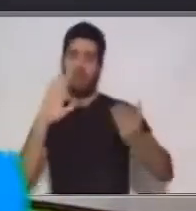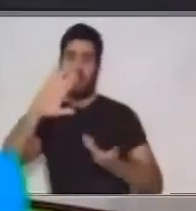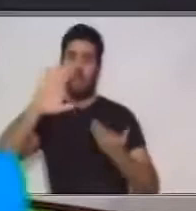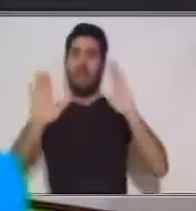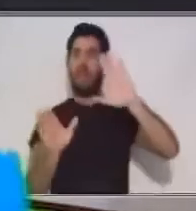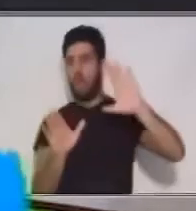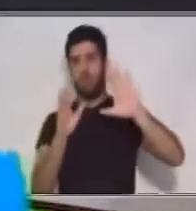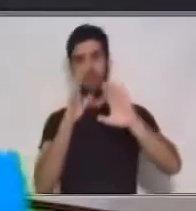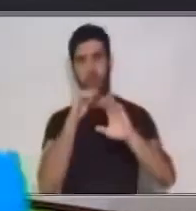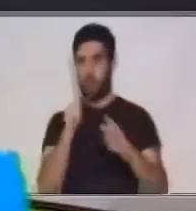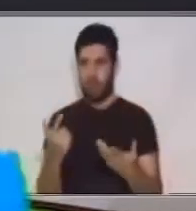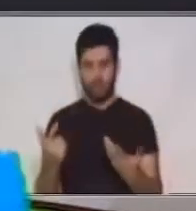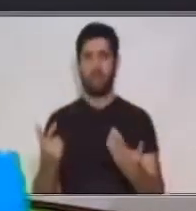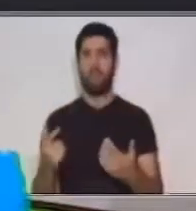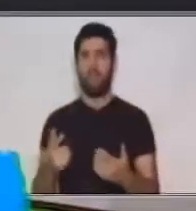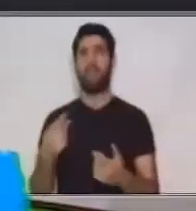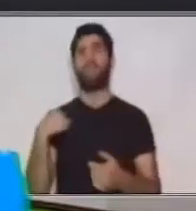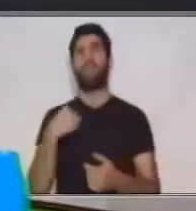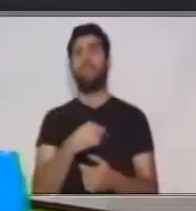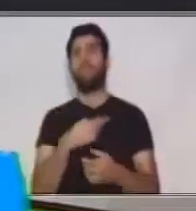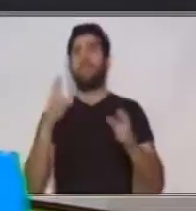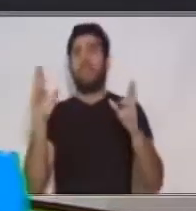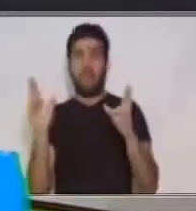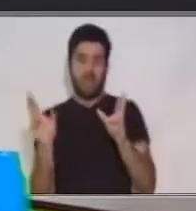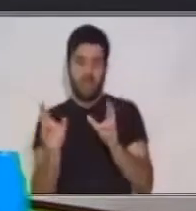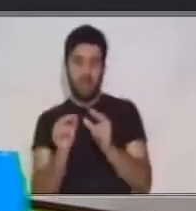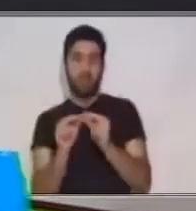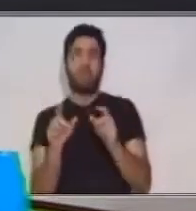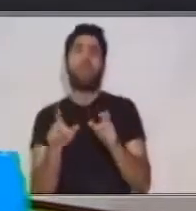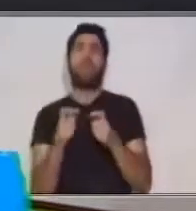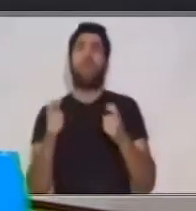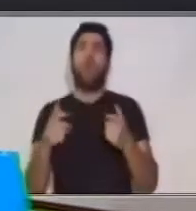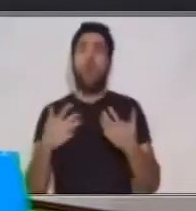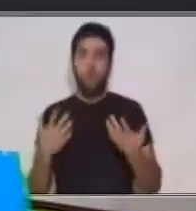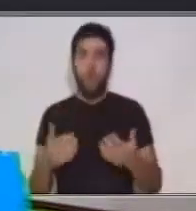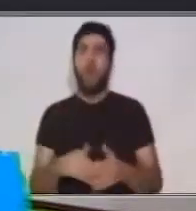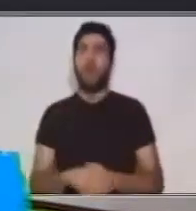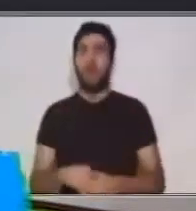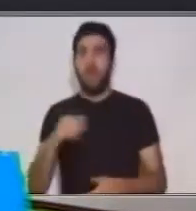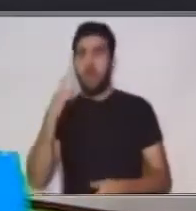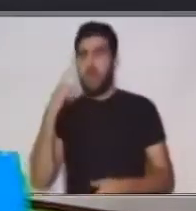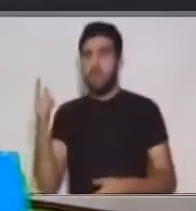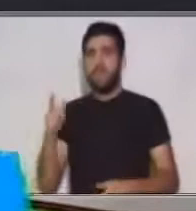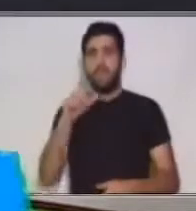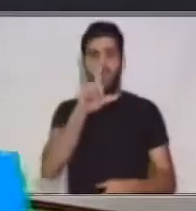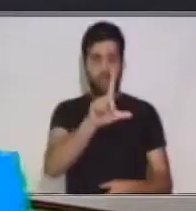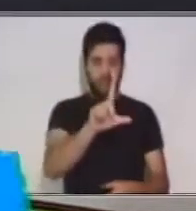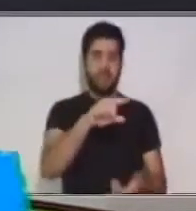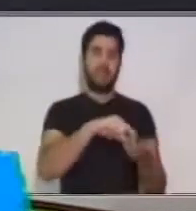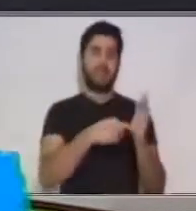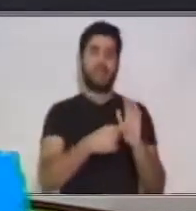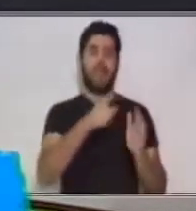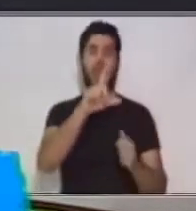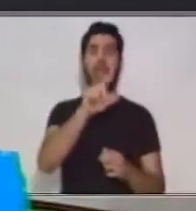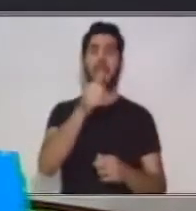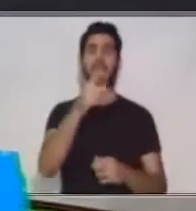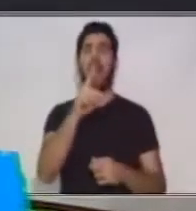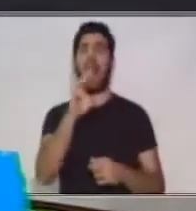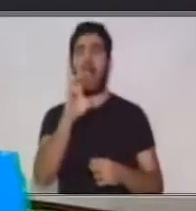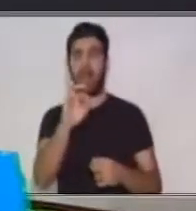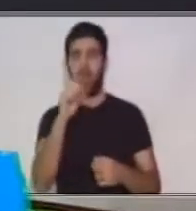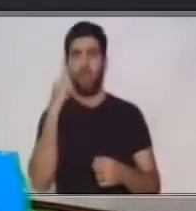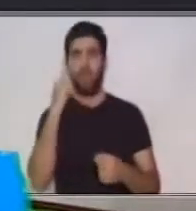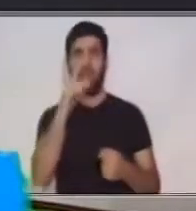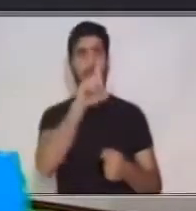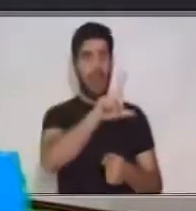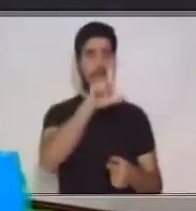postulados. Veamos de que para resumirlo un poco, vamos a utilizar la L de lado y la A de ángulo. Es decir, este sería el